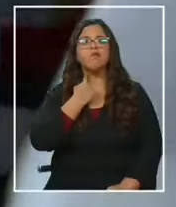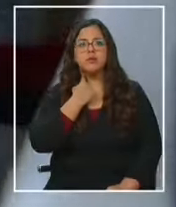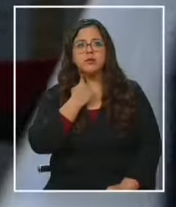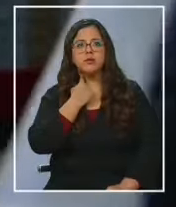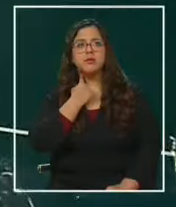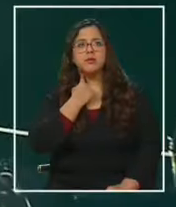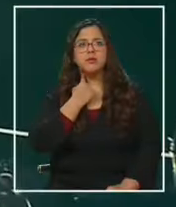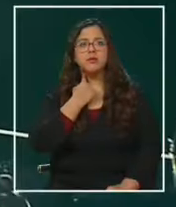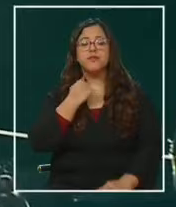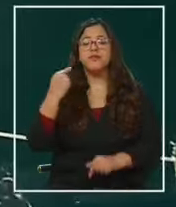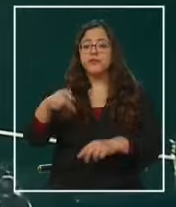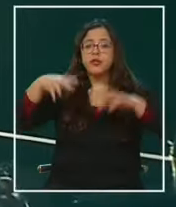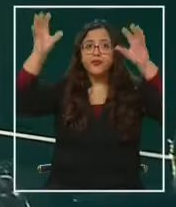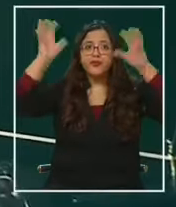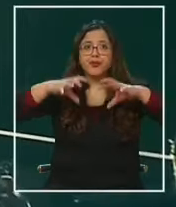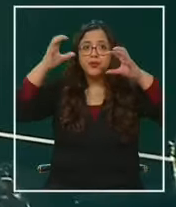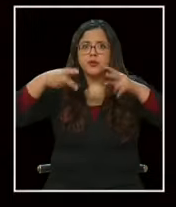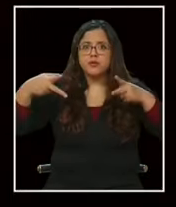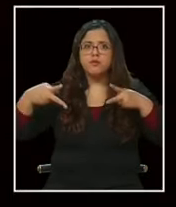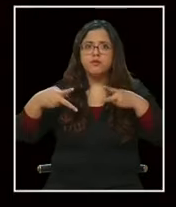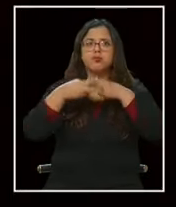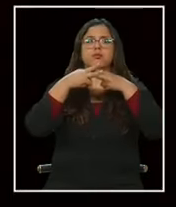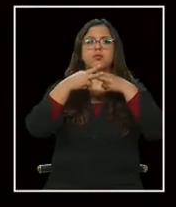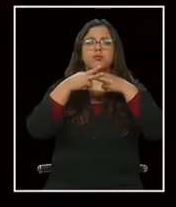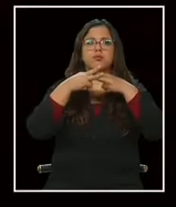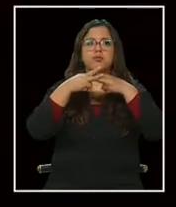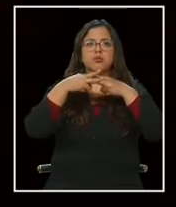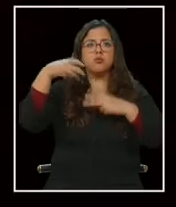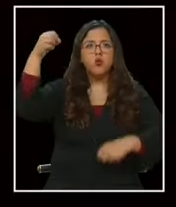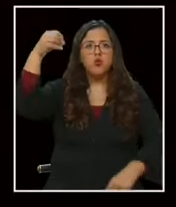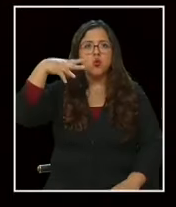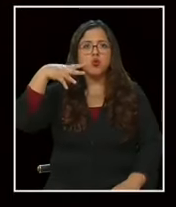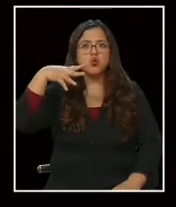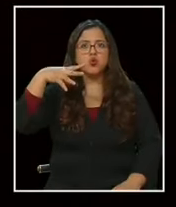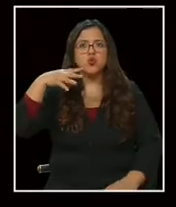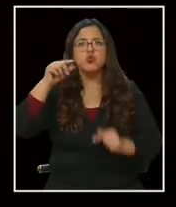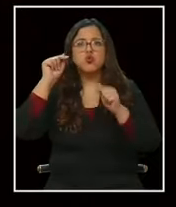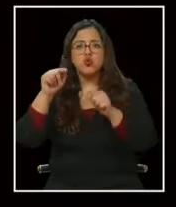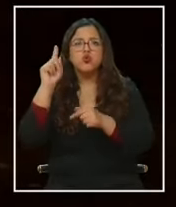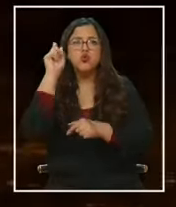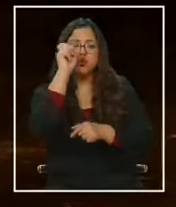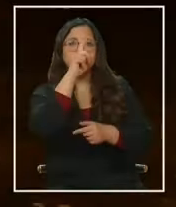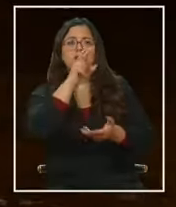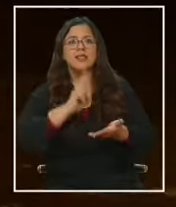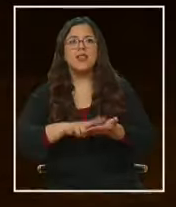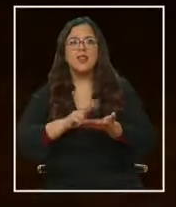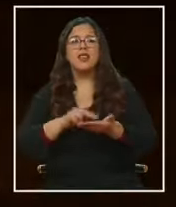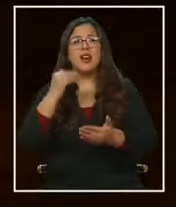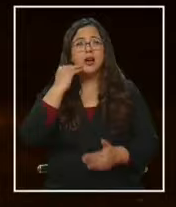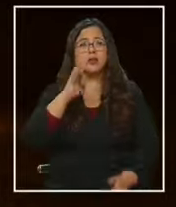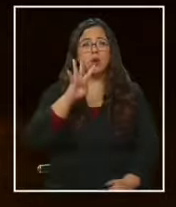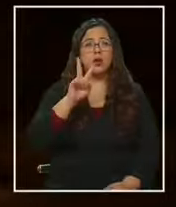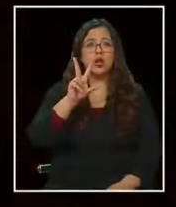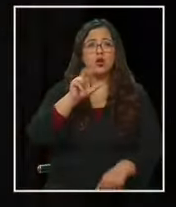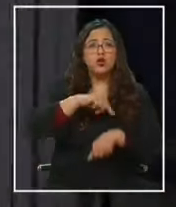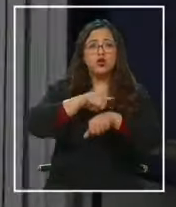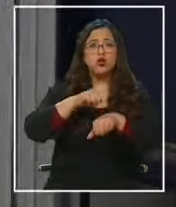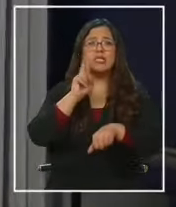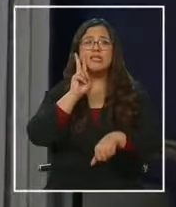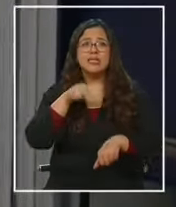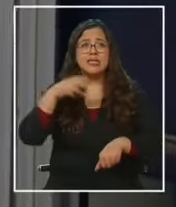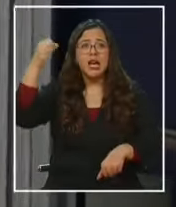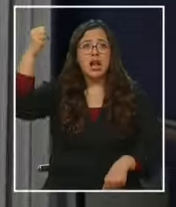comuna. Inició la lluvia y se nos cortó inmediatamente la luz. Entonces es súper complicado estar ya casi 48 horas sin luz.